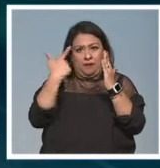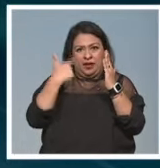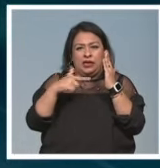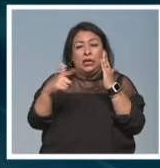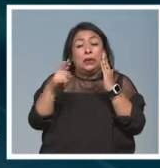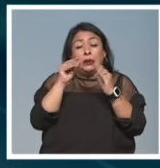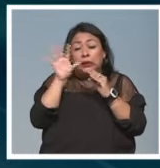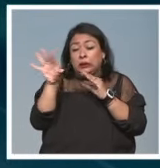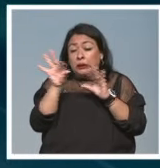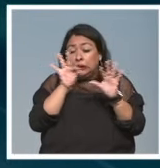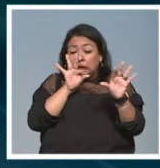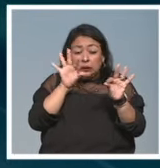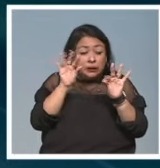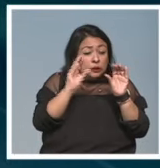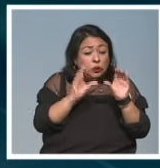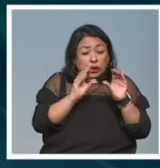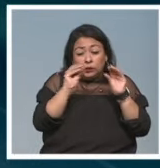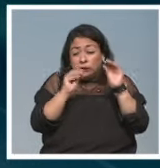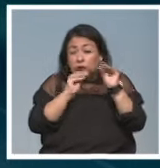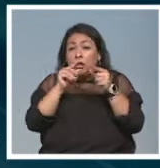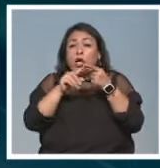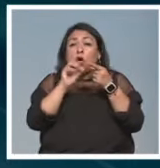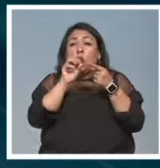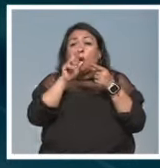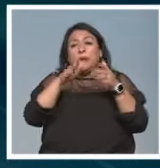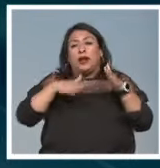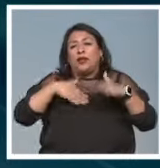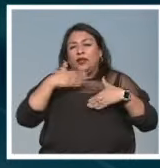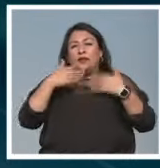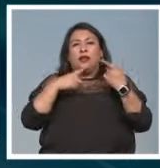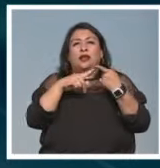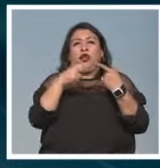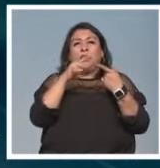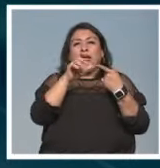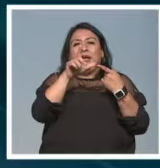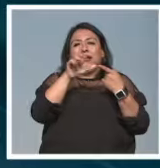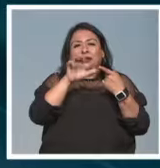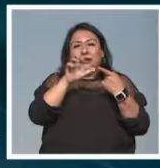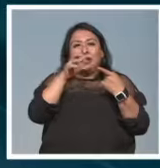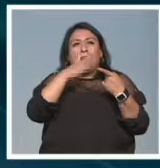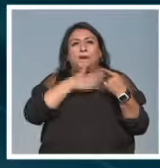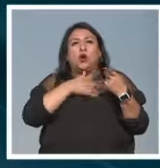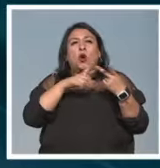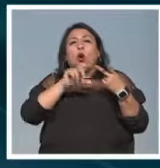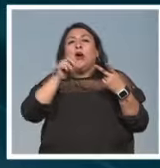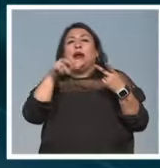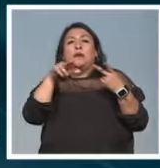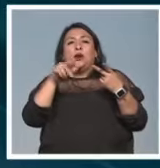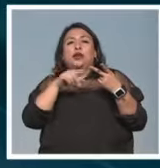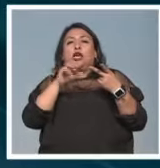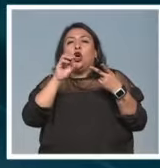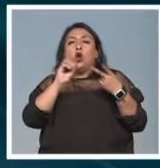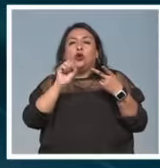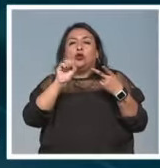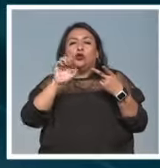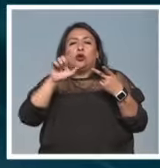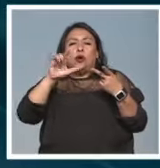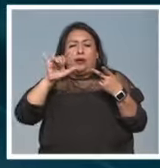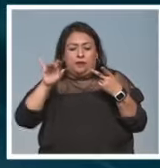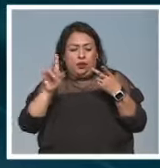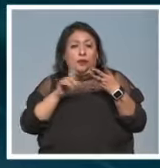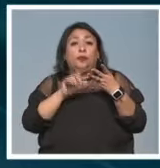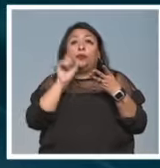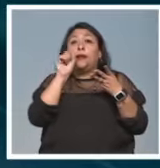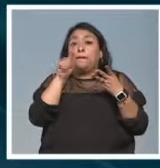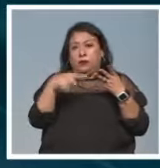una cuidada selección de piezas que abarcan desde ópera divertida como Elixir de Amor hasta canciones napolitanas como O Sole Mio, sin dejar de